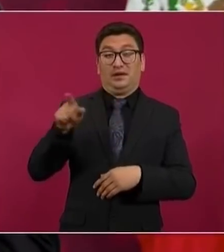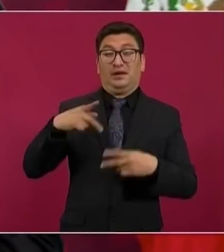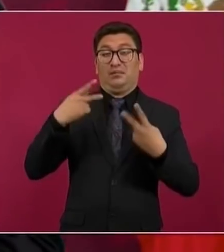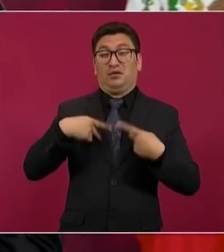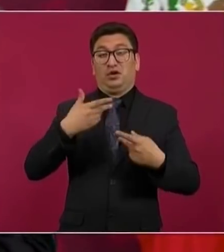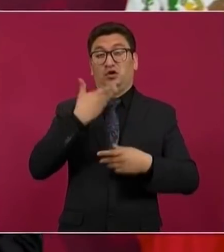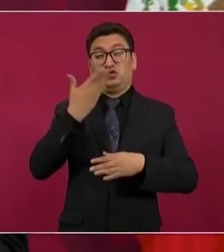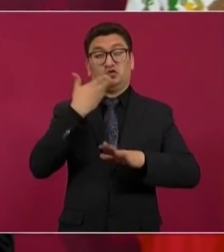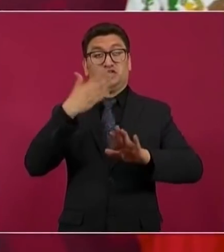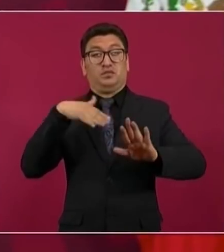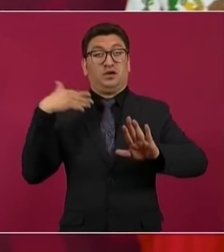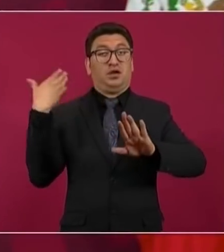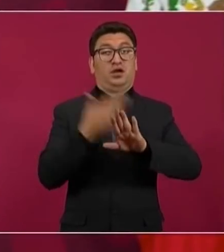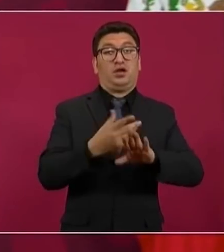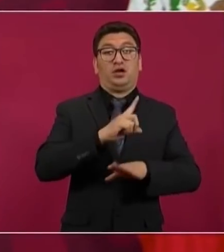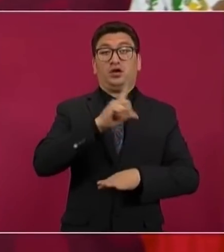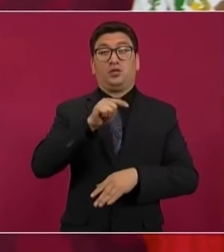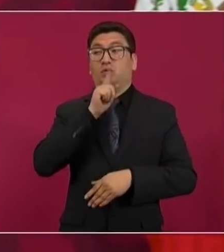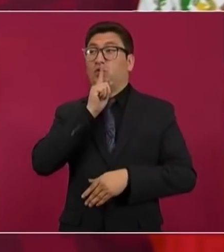mano.